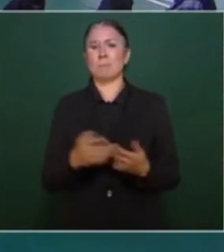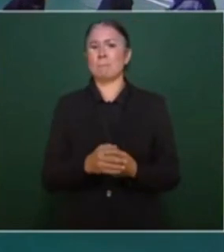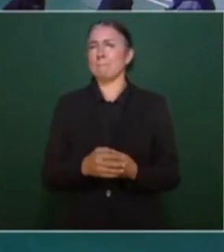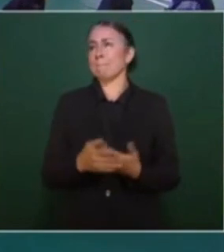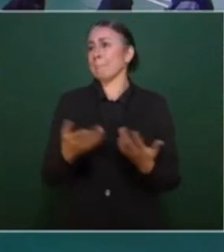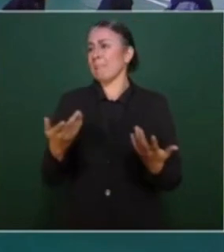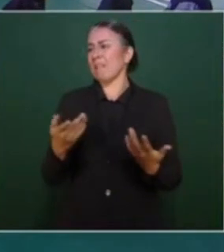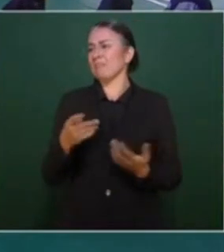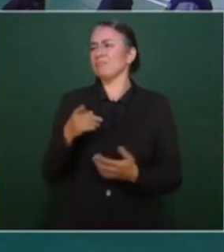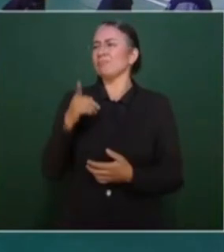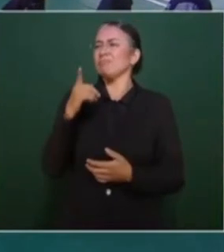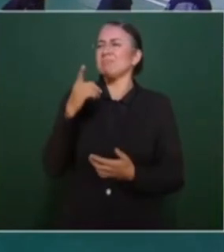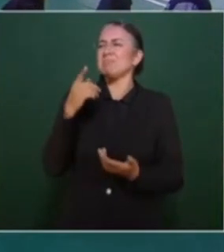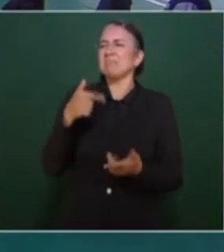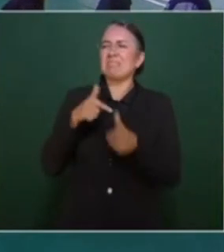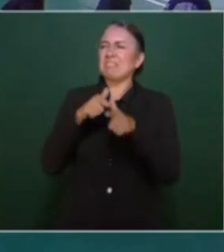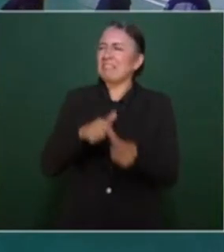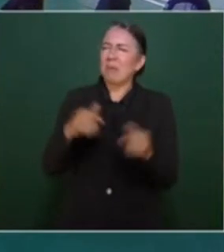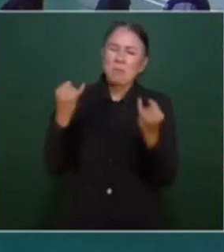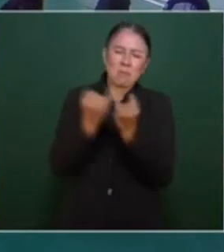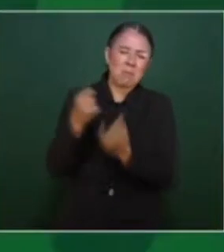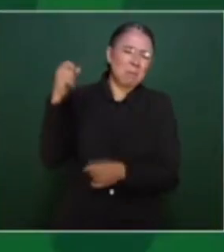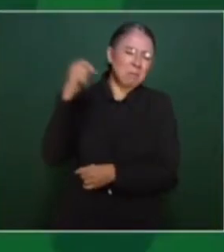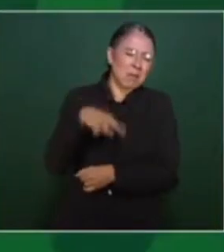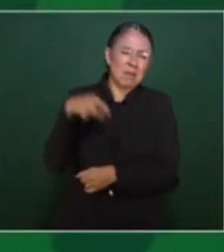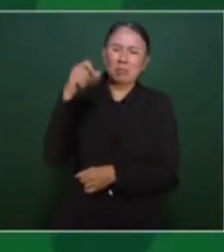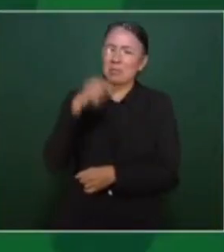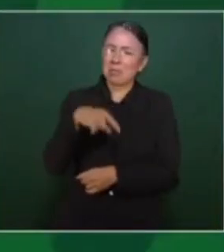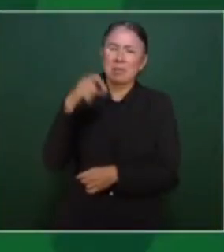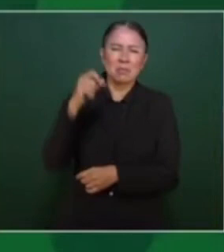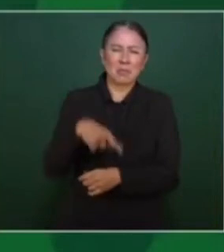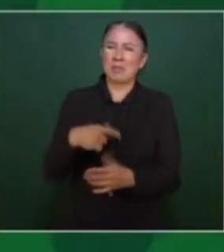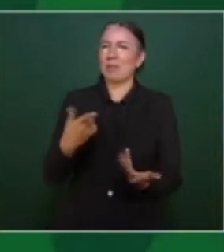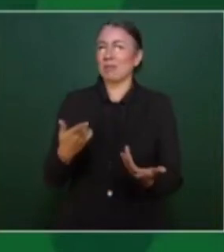si continúa ese periodismo sensacionalista,